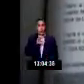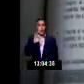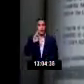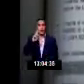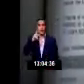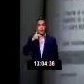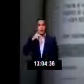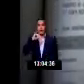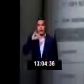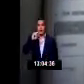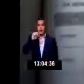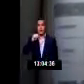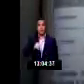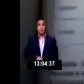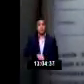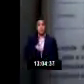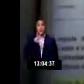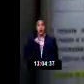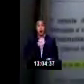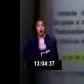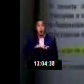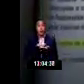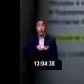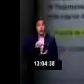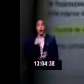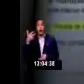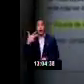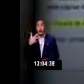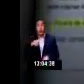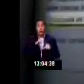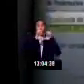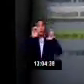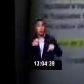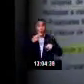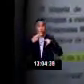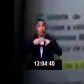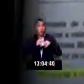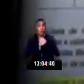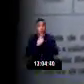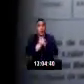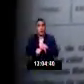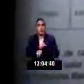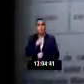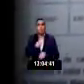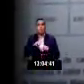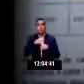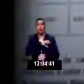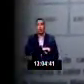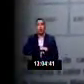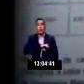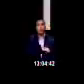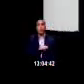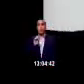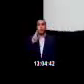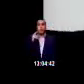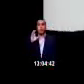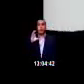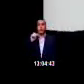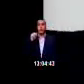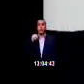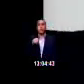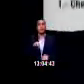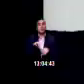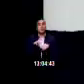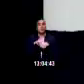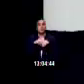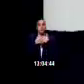En otra carpeta con 3 copias de otros cheques del consorcio Pedernales se etiqueta como Comisión Frank Asambleísta y aparece